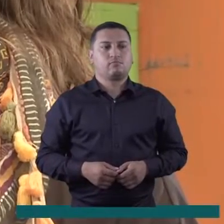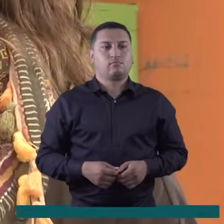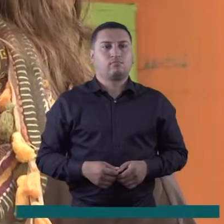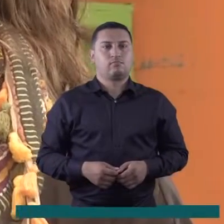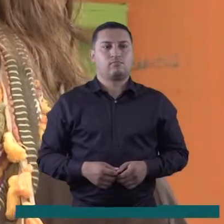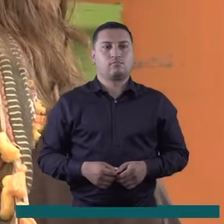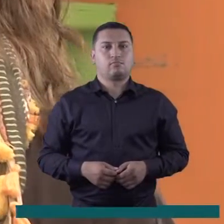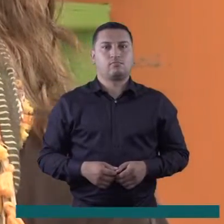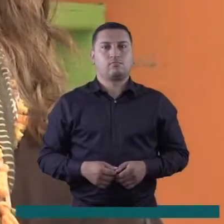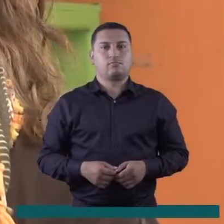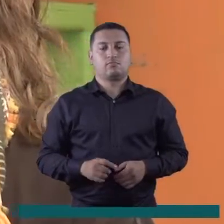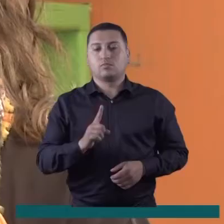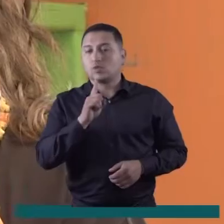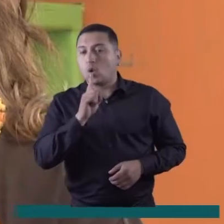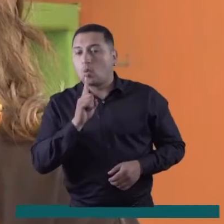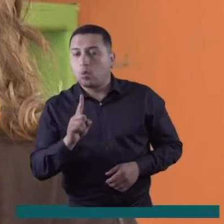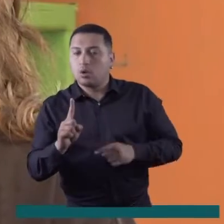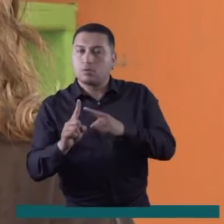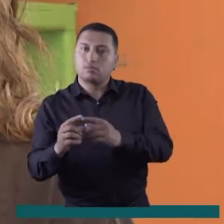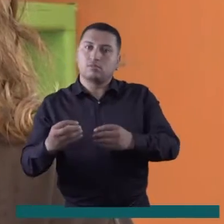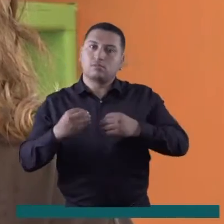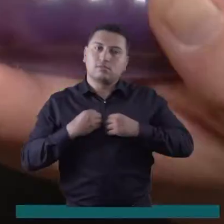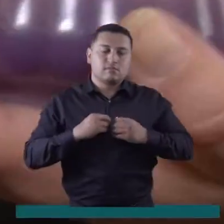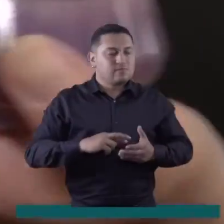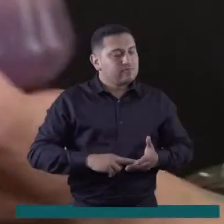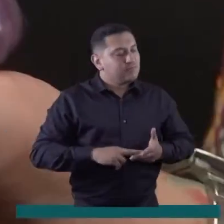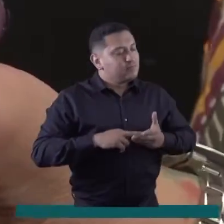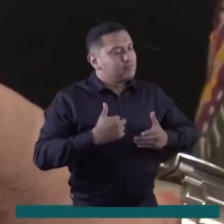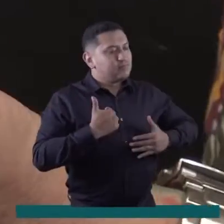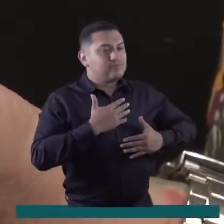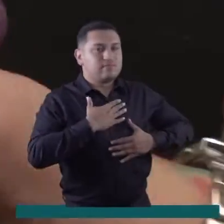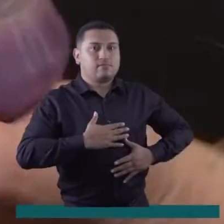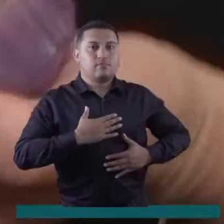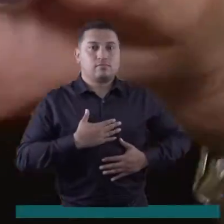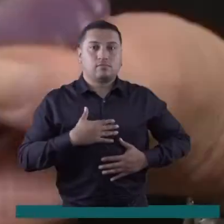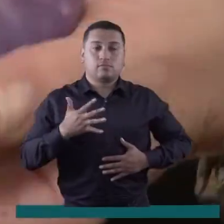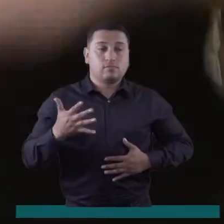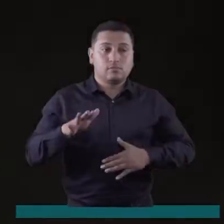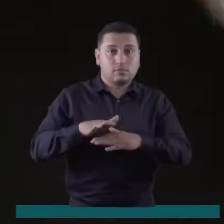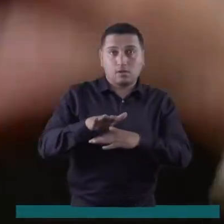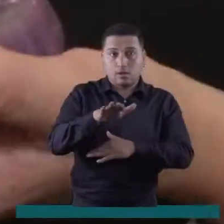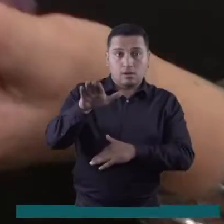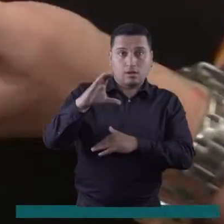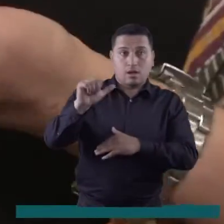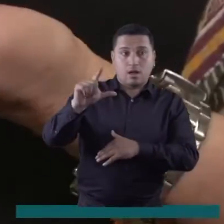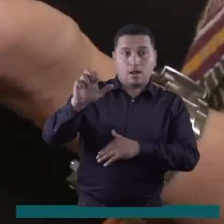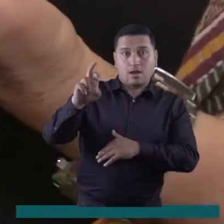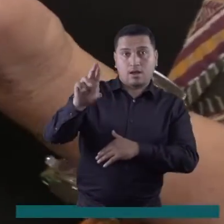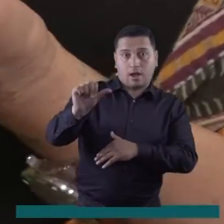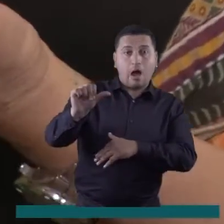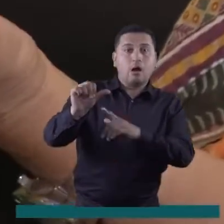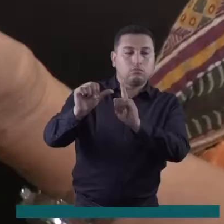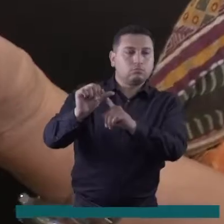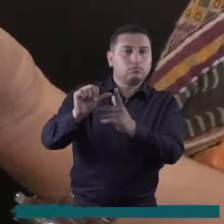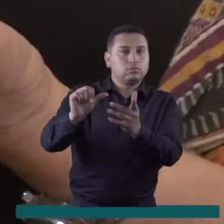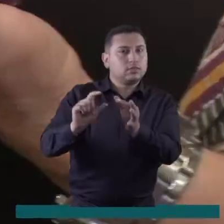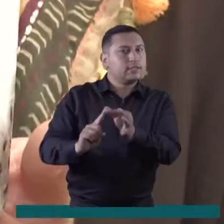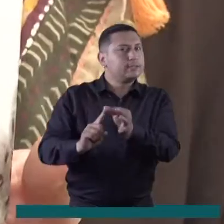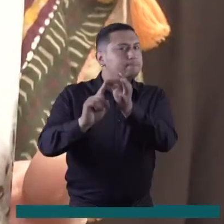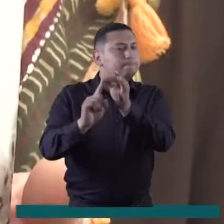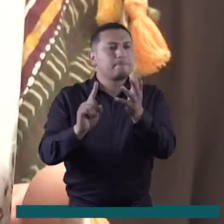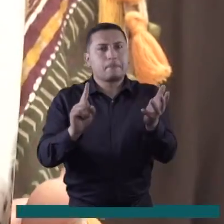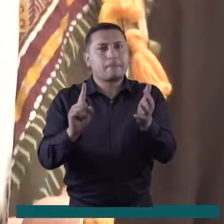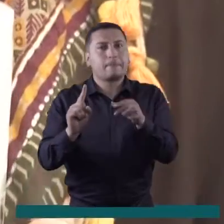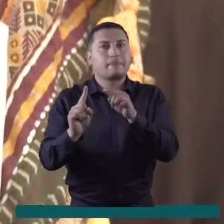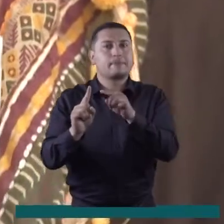Dicen que las velas son símbolo de equilibrio y renovación, pero estas, que se elaboran en el municipio de La Calera, tienen un toque